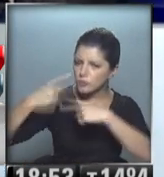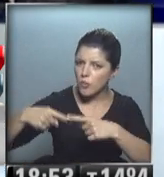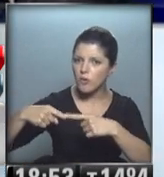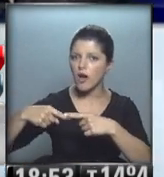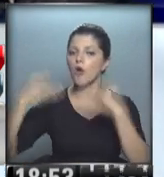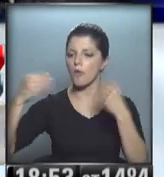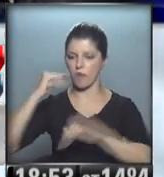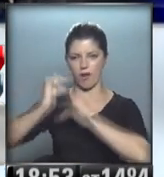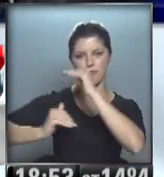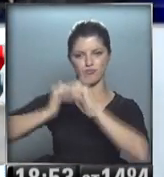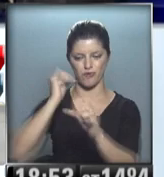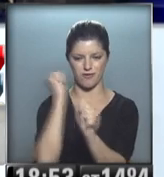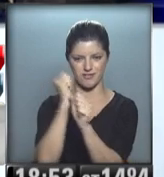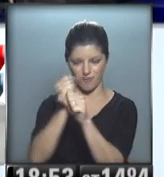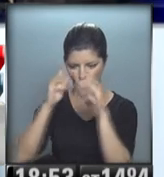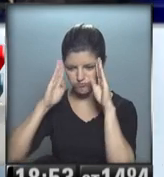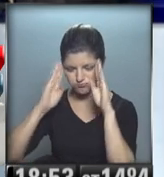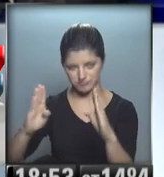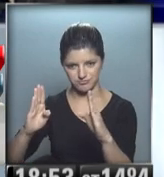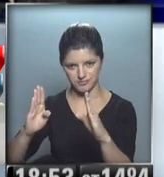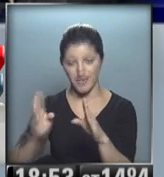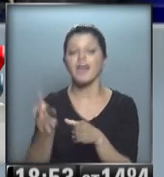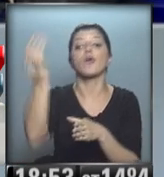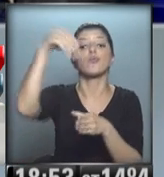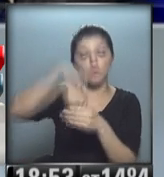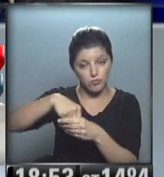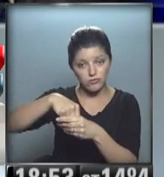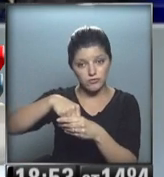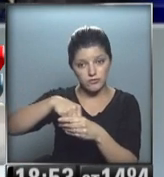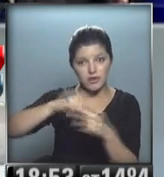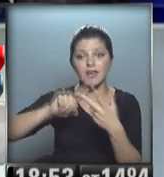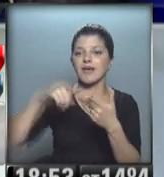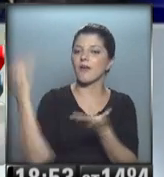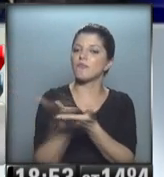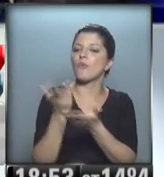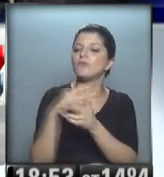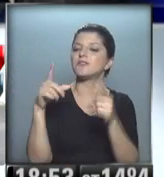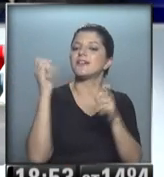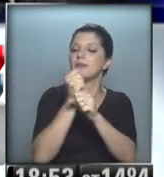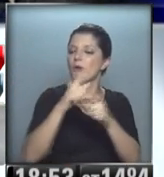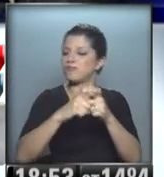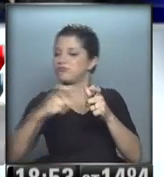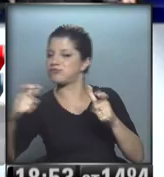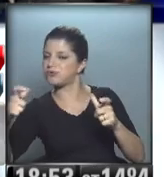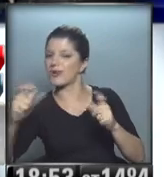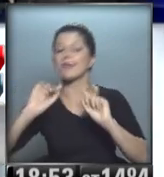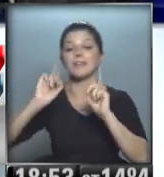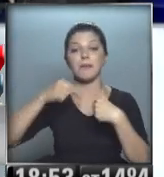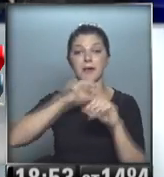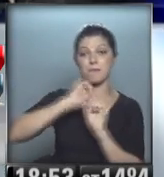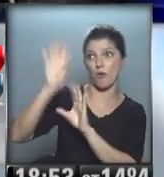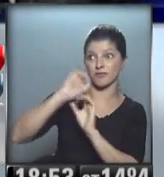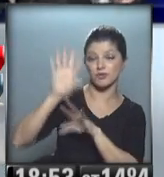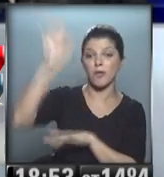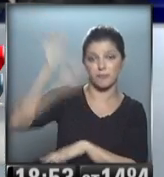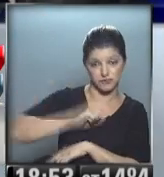la producción y del trabajo, que la Argentina incluye, que la Argentina genera trabajo local, que en la Argentina sustituimos importaciones, que